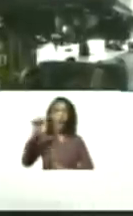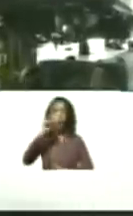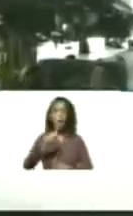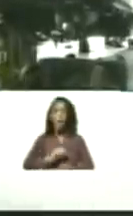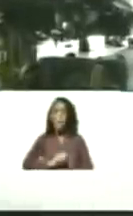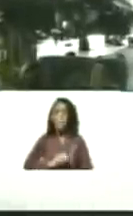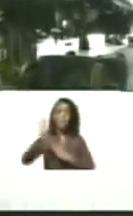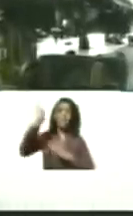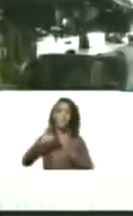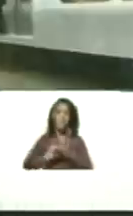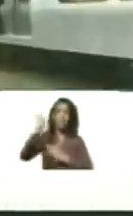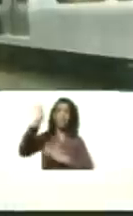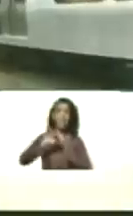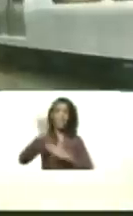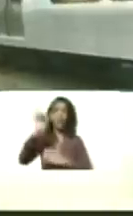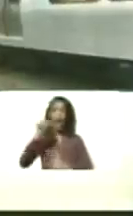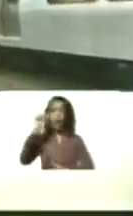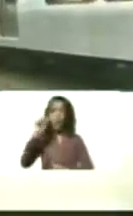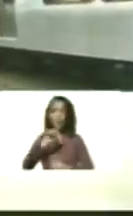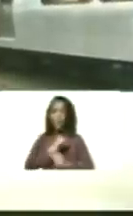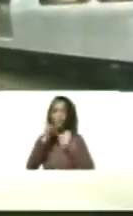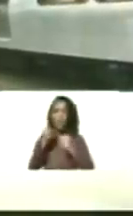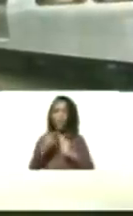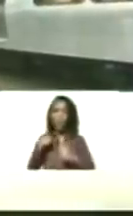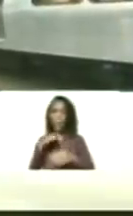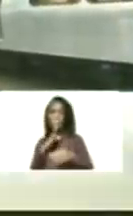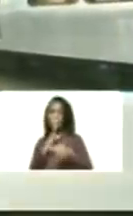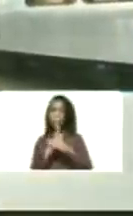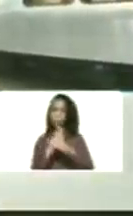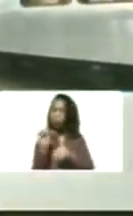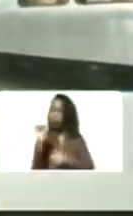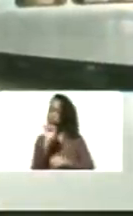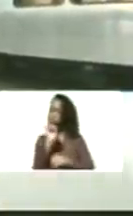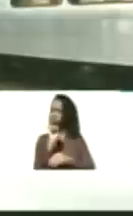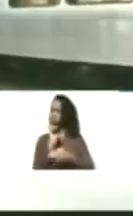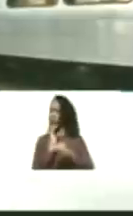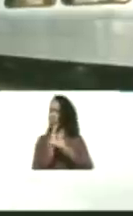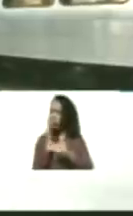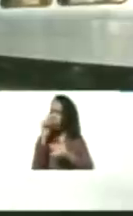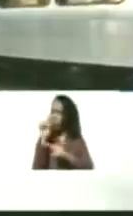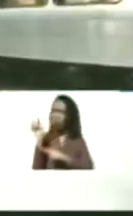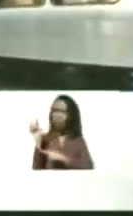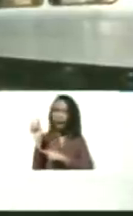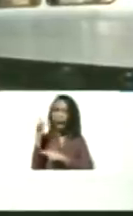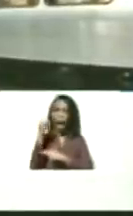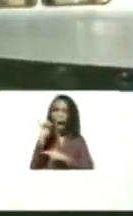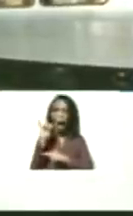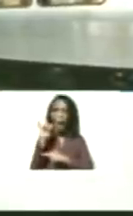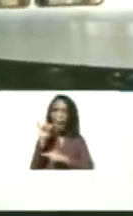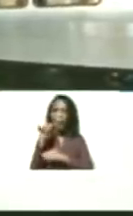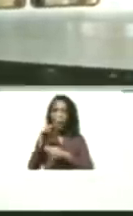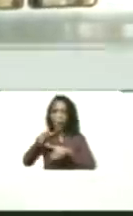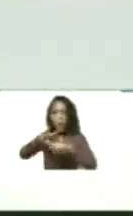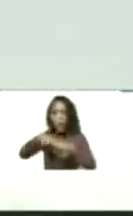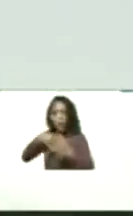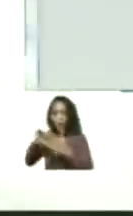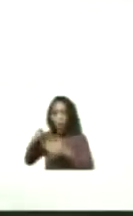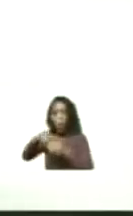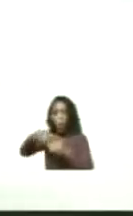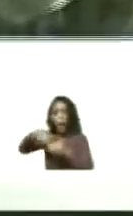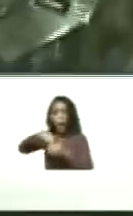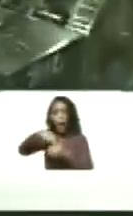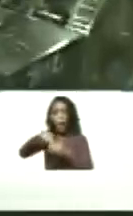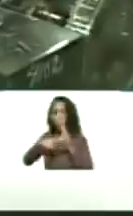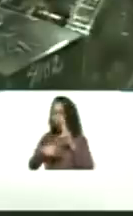saliendo. Entonces yo me paré y veo, entonces hay una estanquilla, un hueco, y